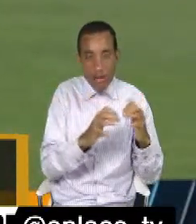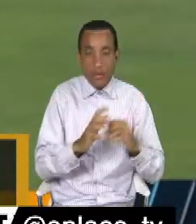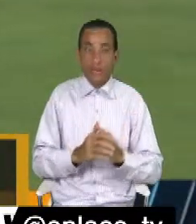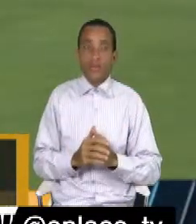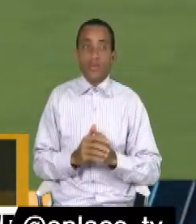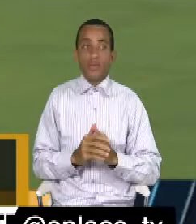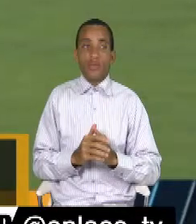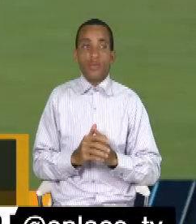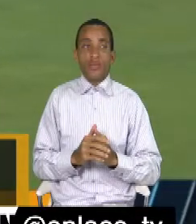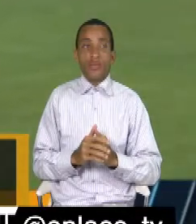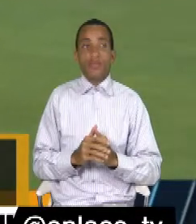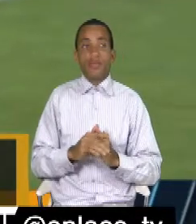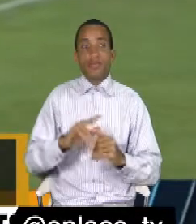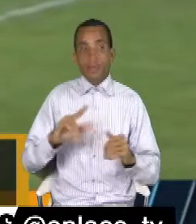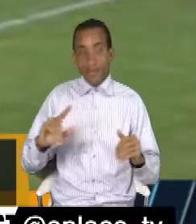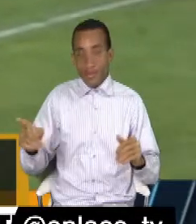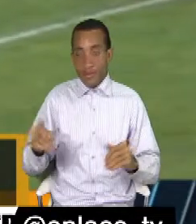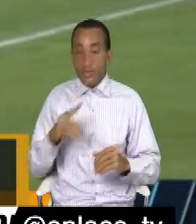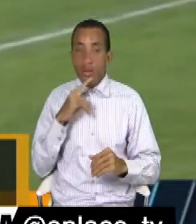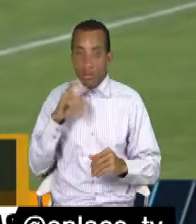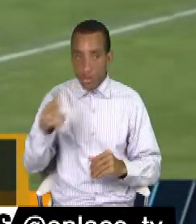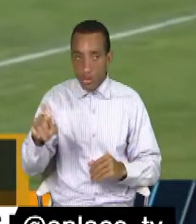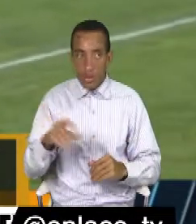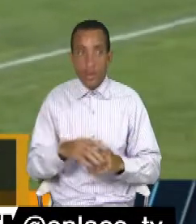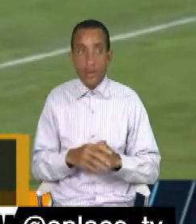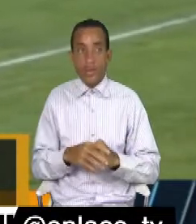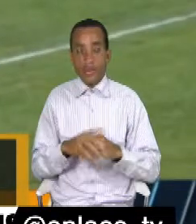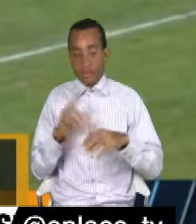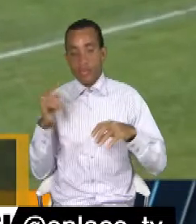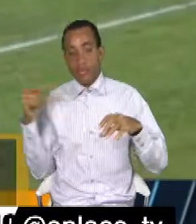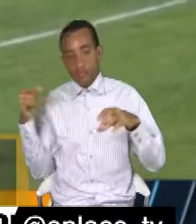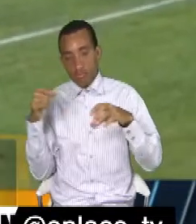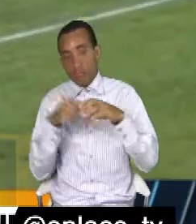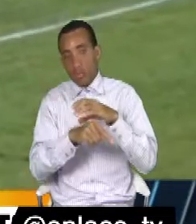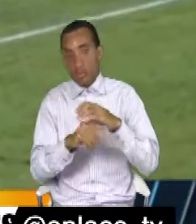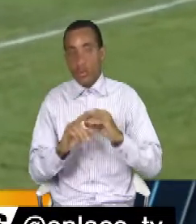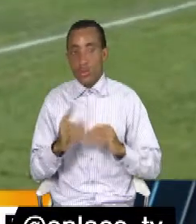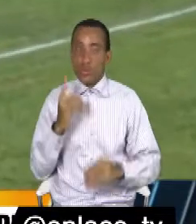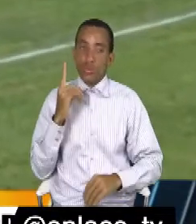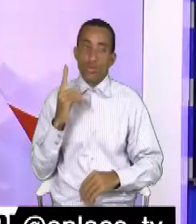Los Leopardos por su parte anotaron el gol que les evitó irse en blanco en su propia cancha.